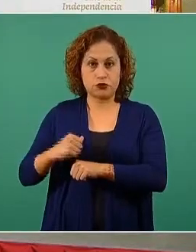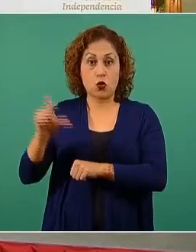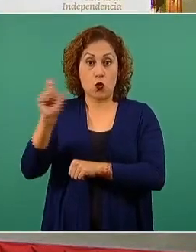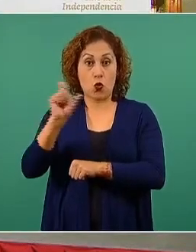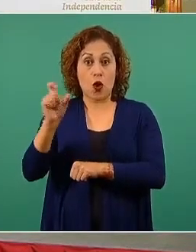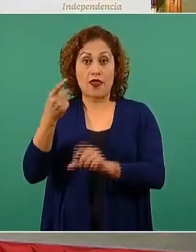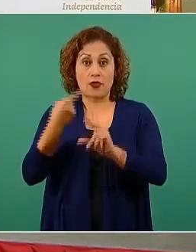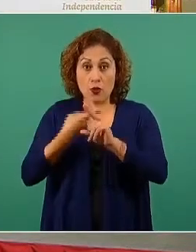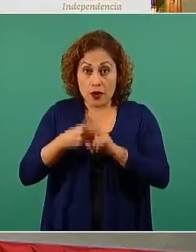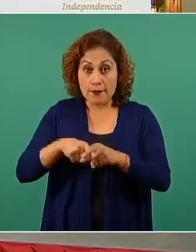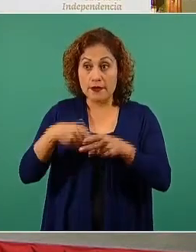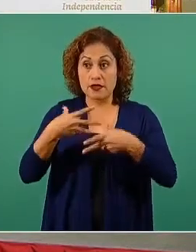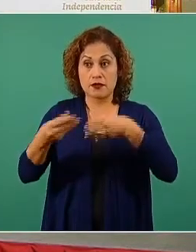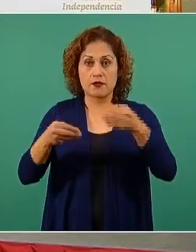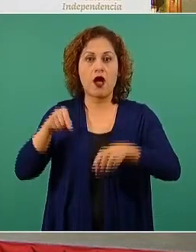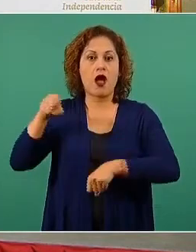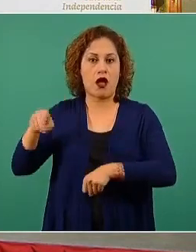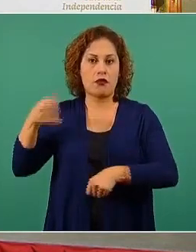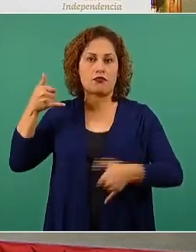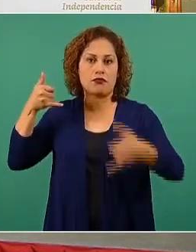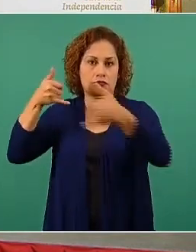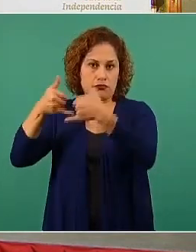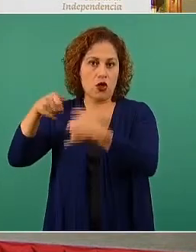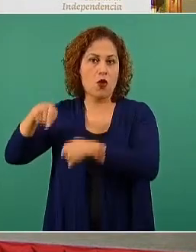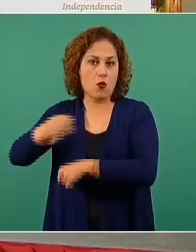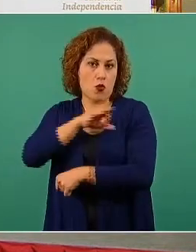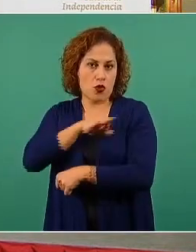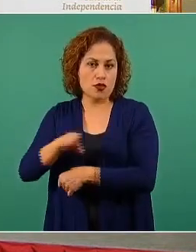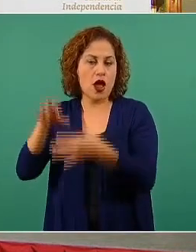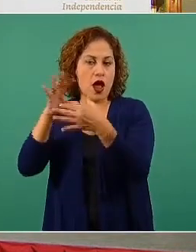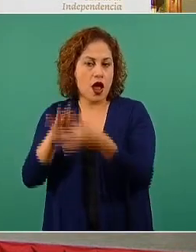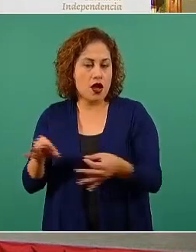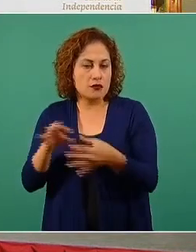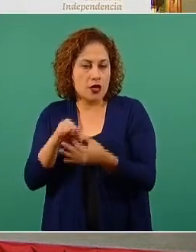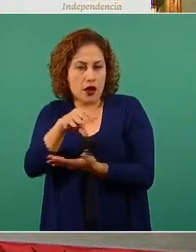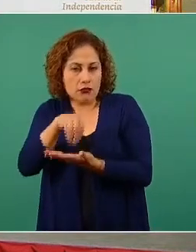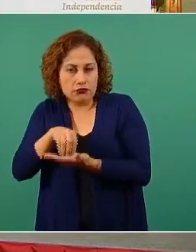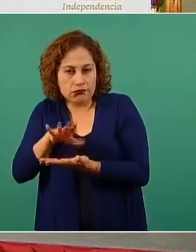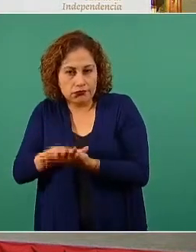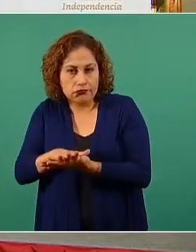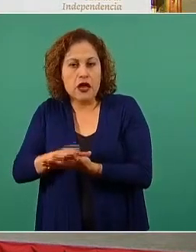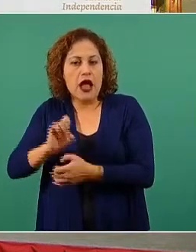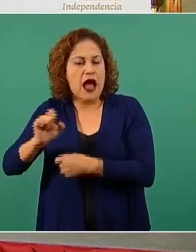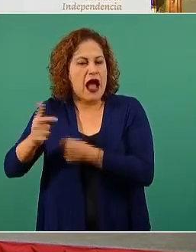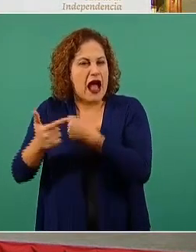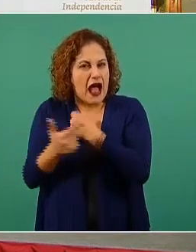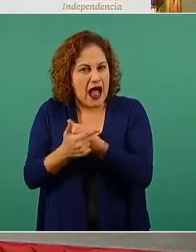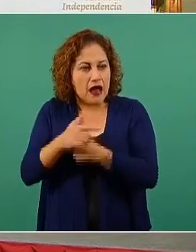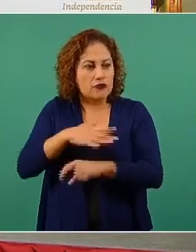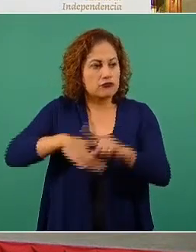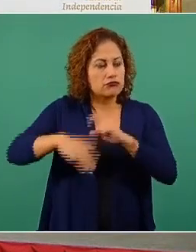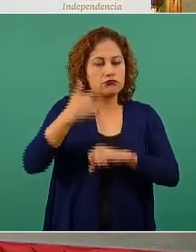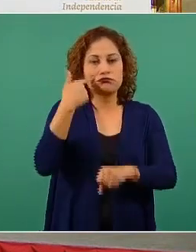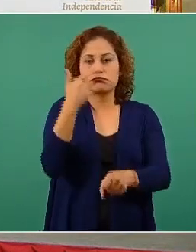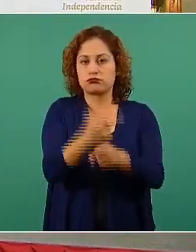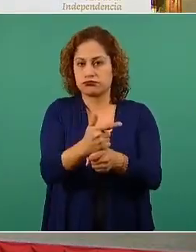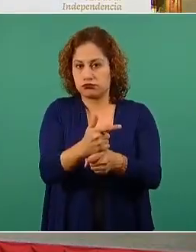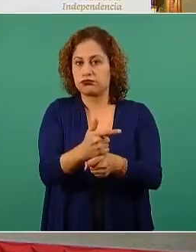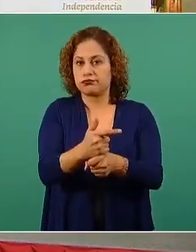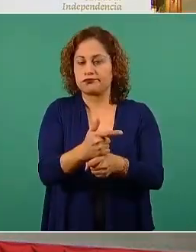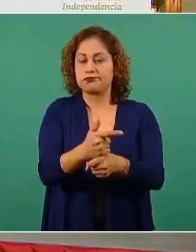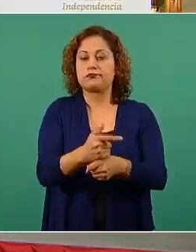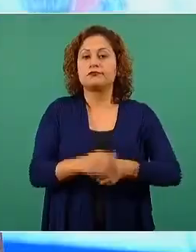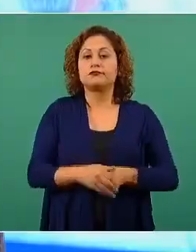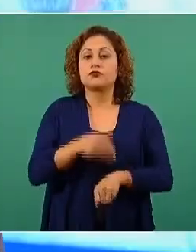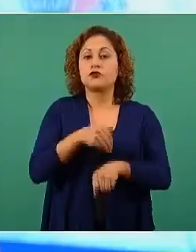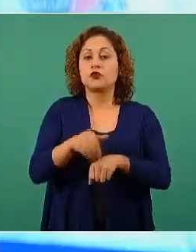funciones, precisamente para tener informes ciudadanos de situaciones que pudieran amenazar la salud pública. El número